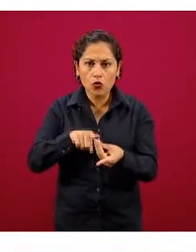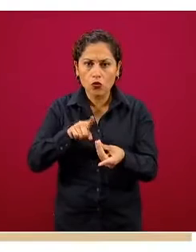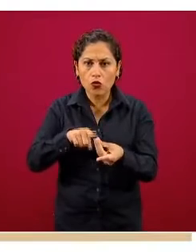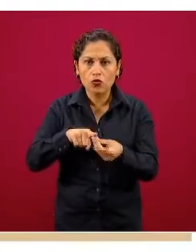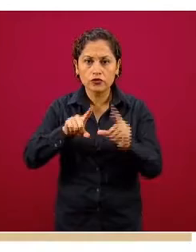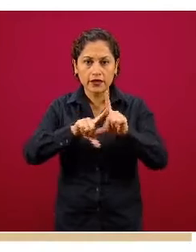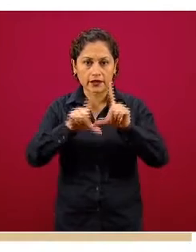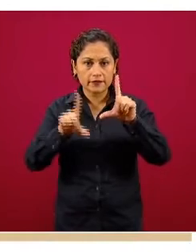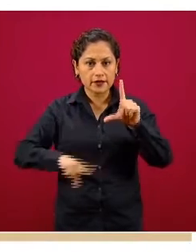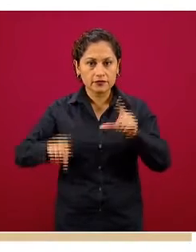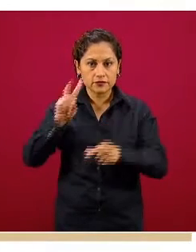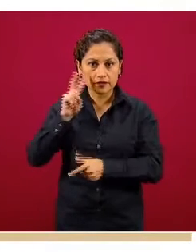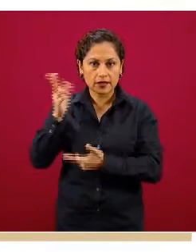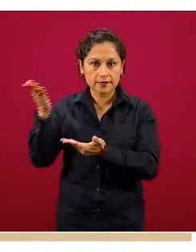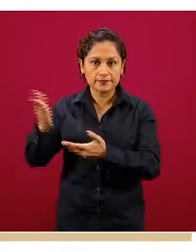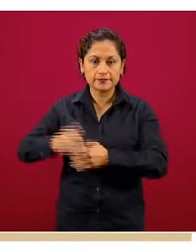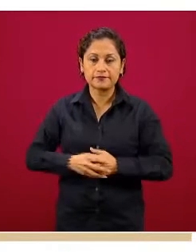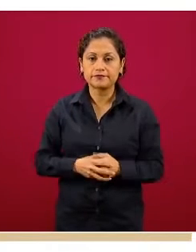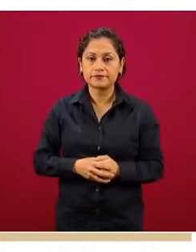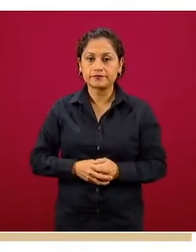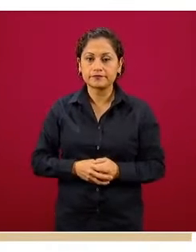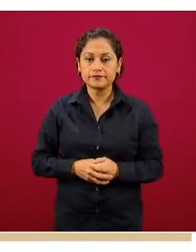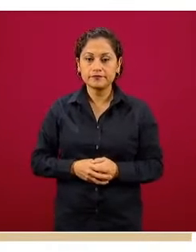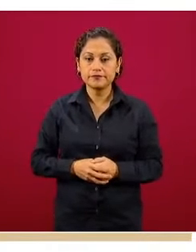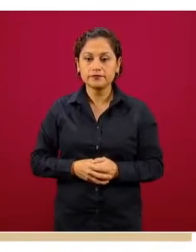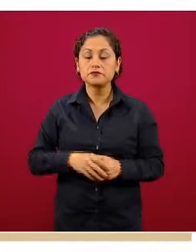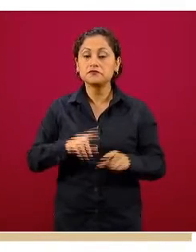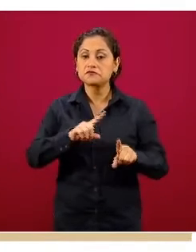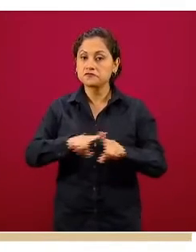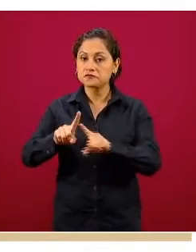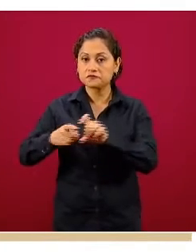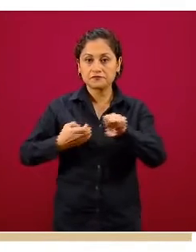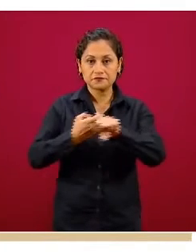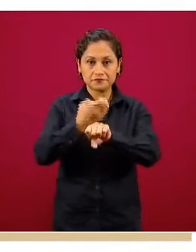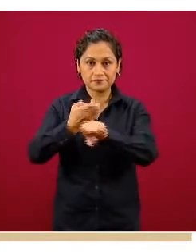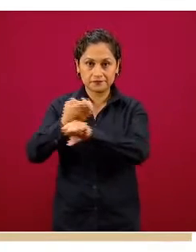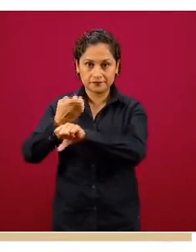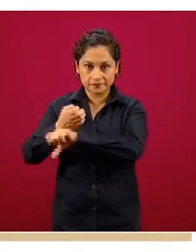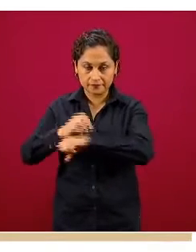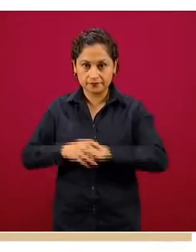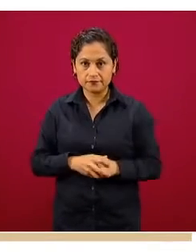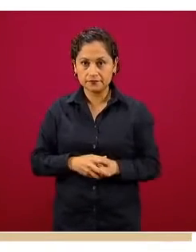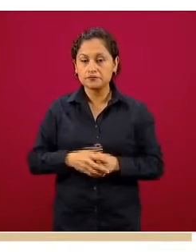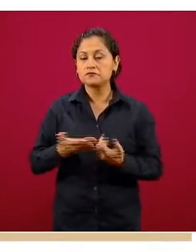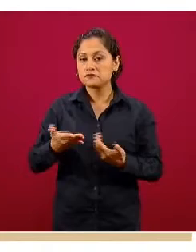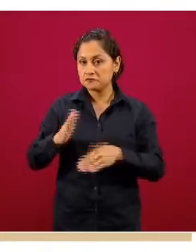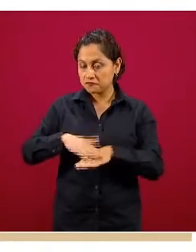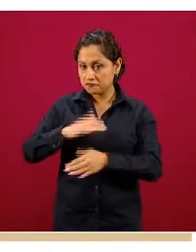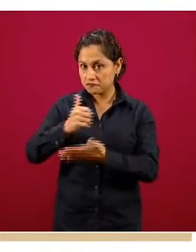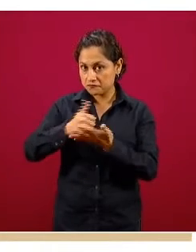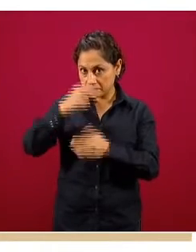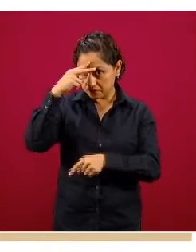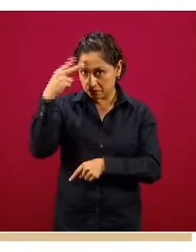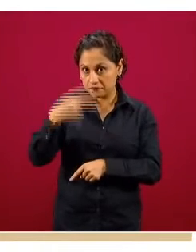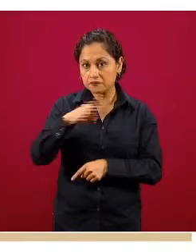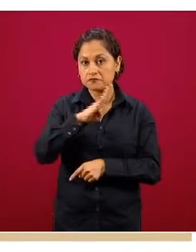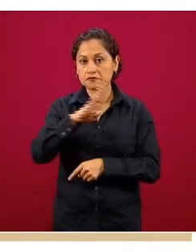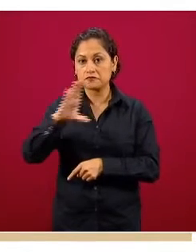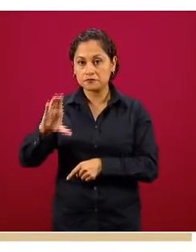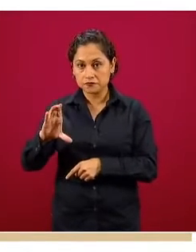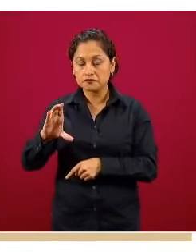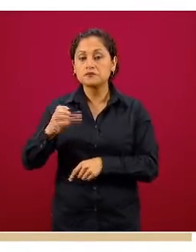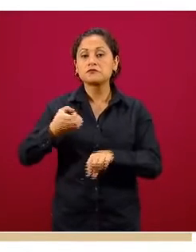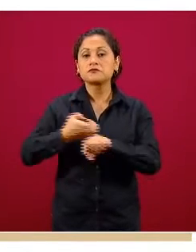nivel nacional en relación a cada una de las entidades federativas. Continúan la Ciudad de México, Baja California, el Estado de